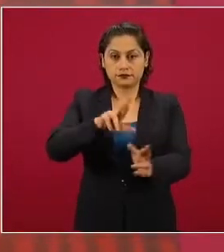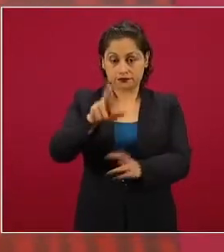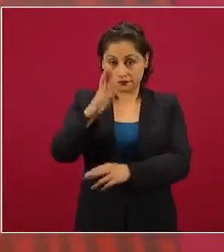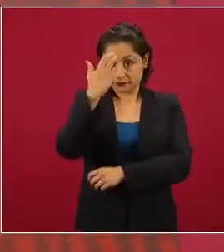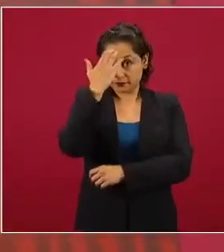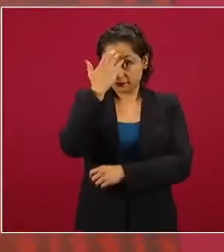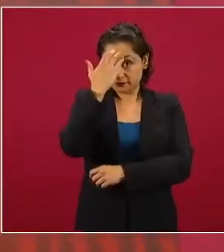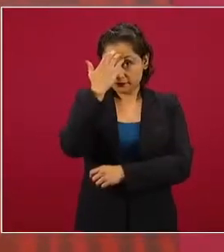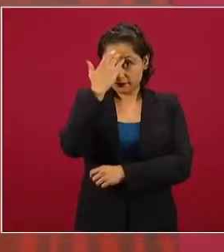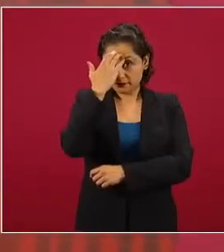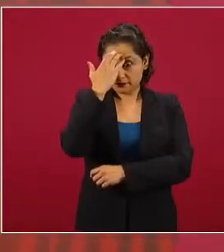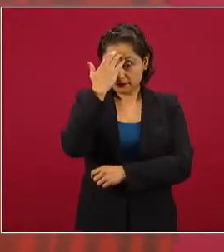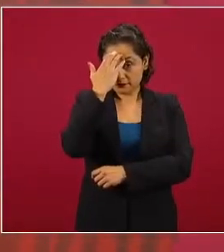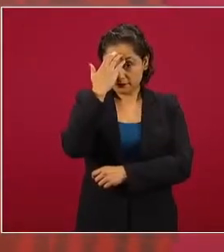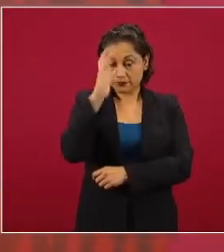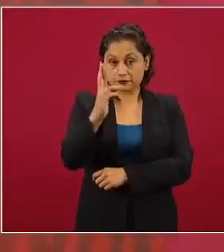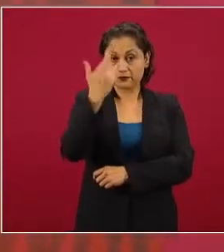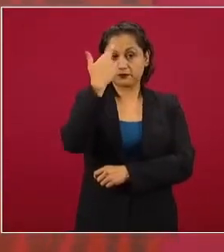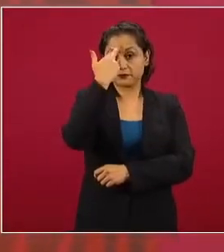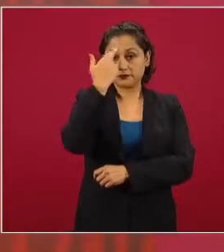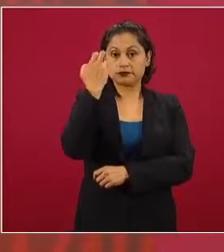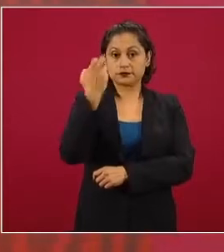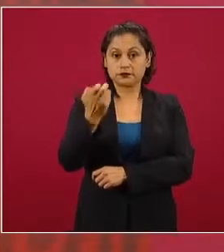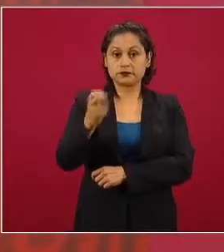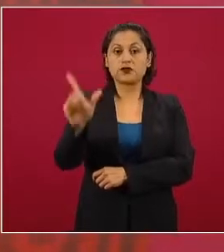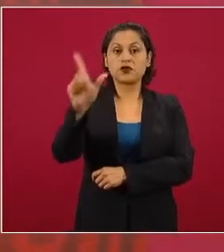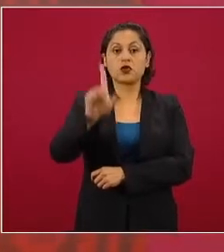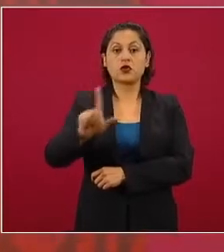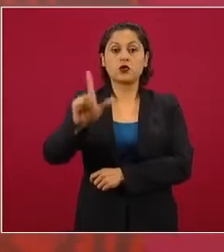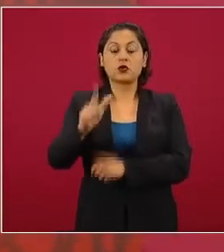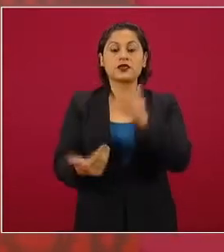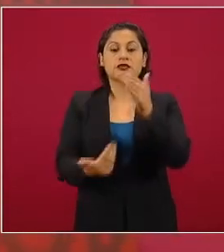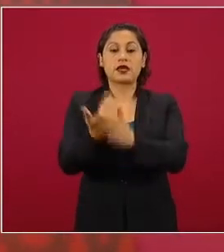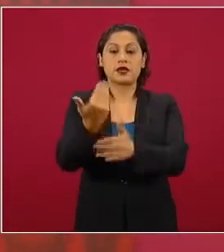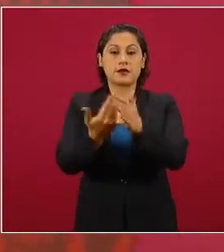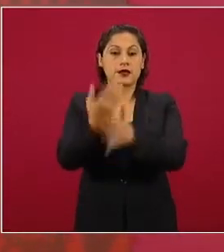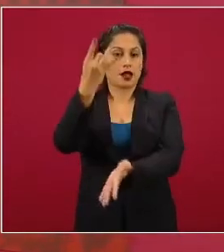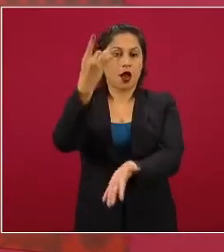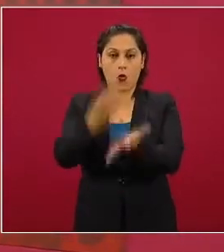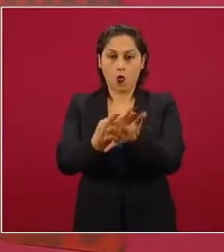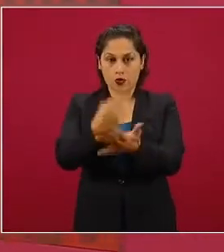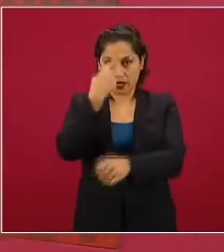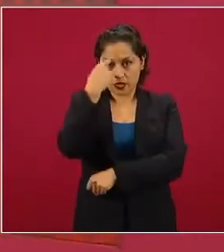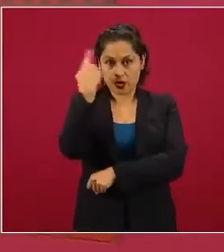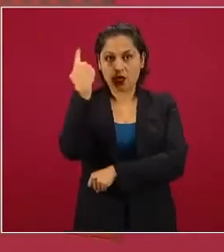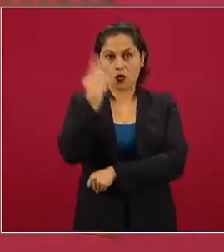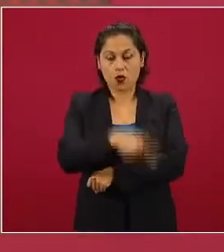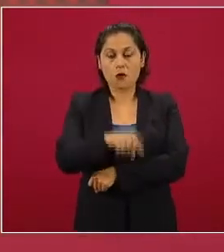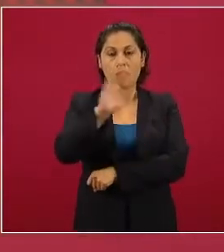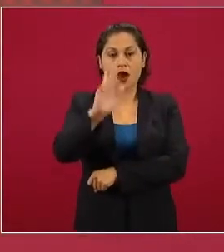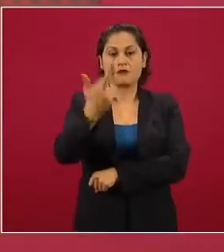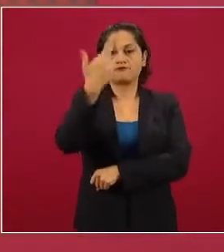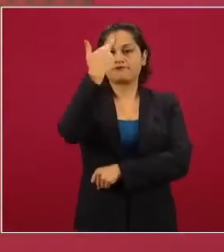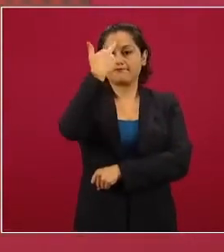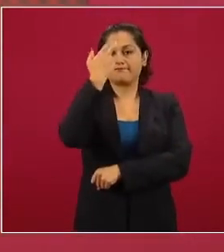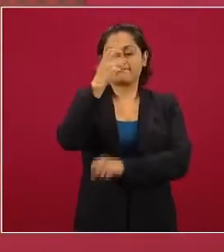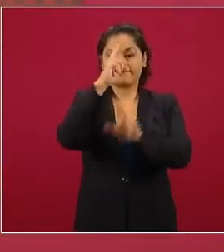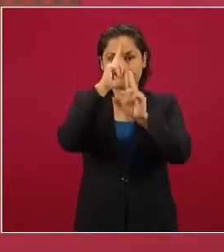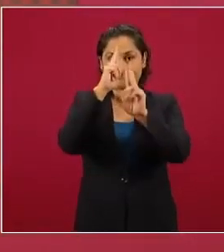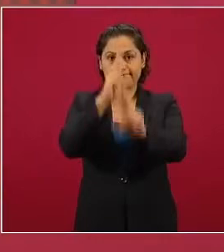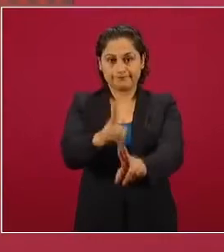el día lunes en la mañana, el día 2. Pero la ofrenda va a estar desde el